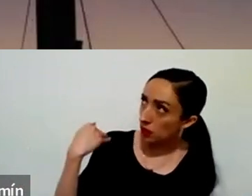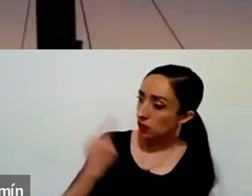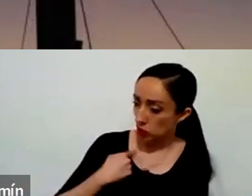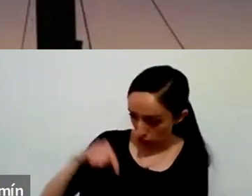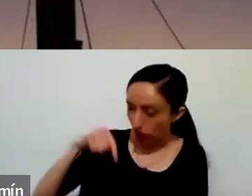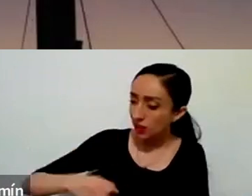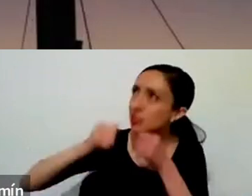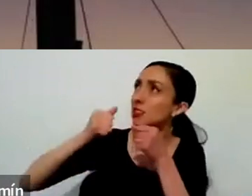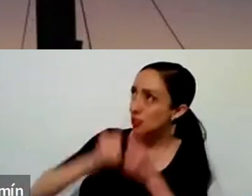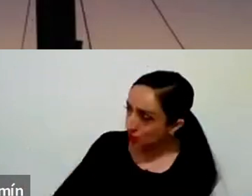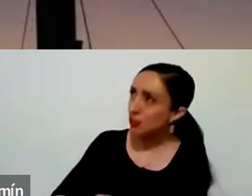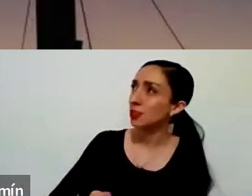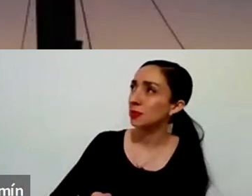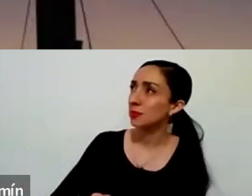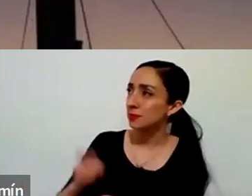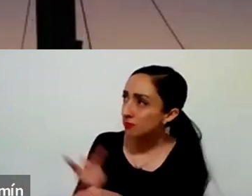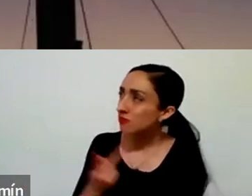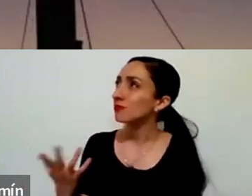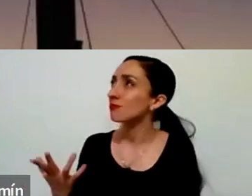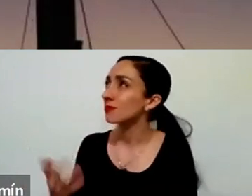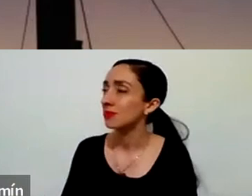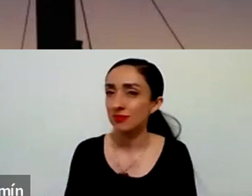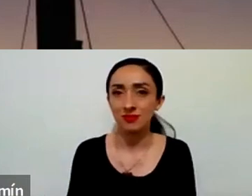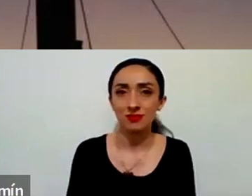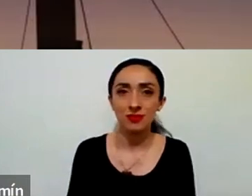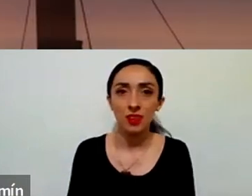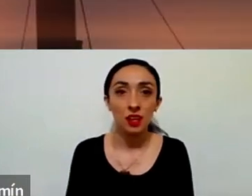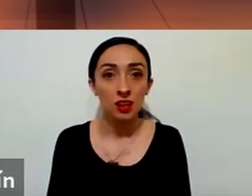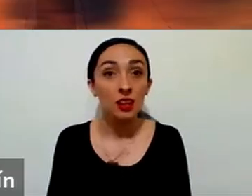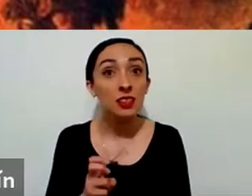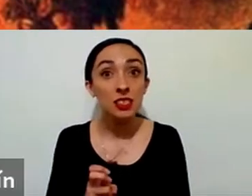ese deseo de ser encontrados por Dios.